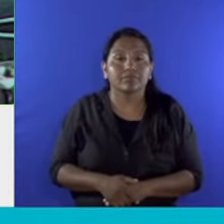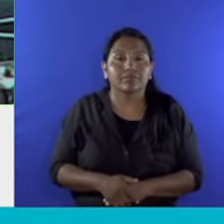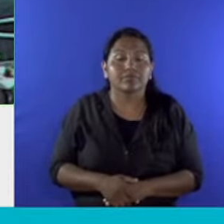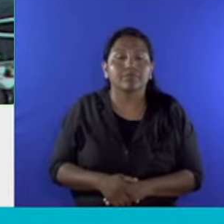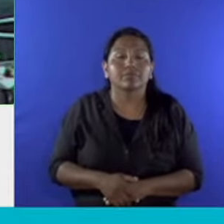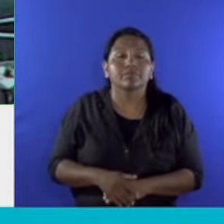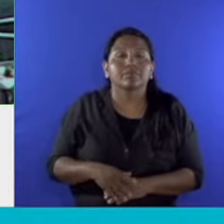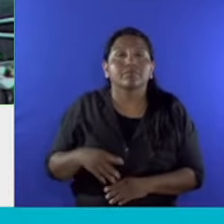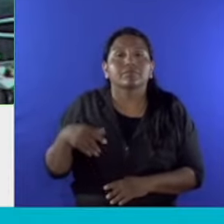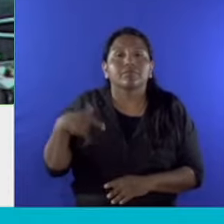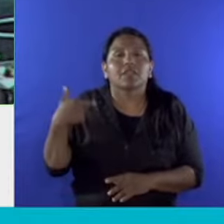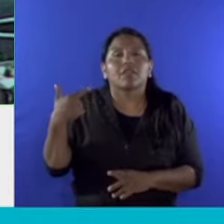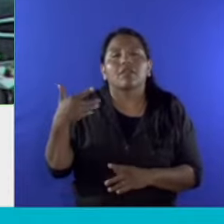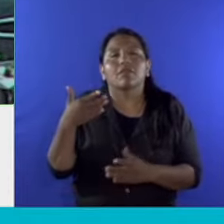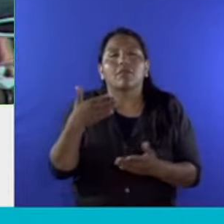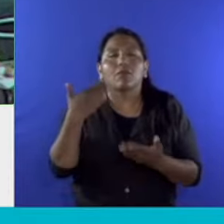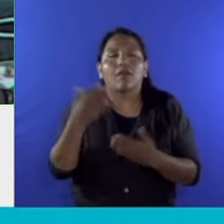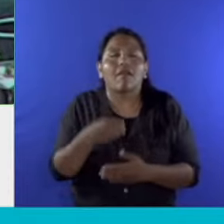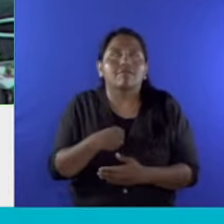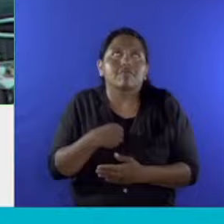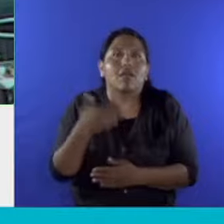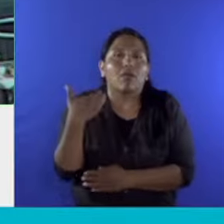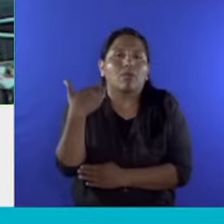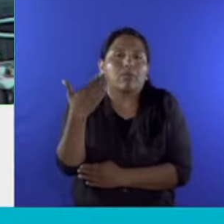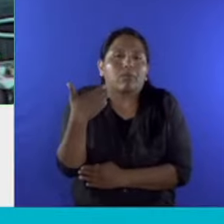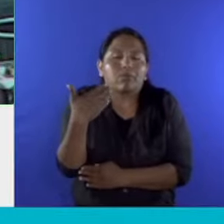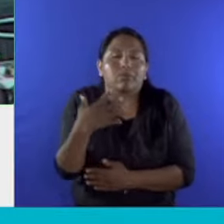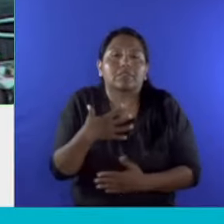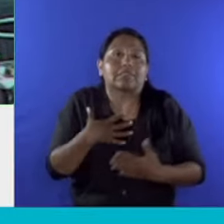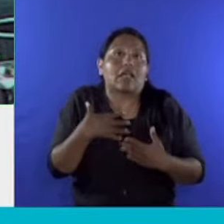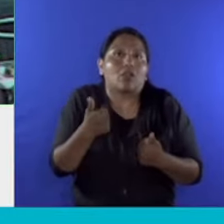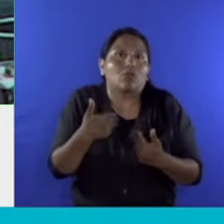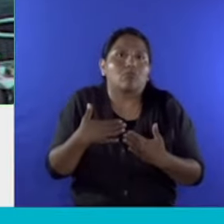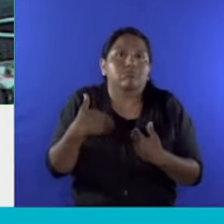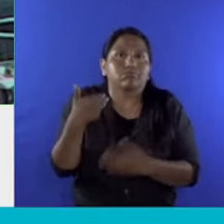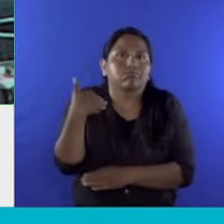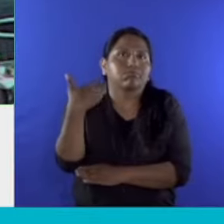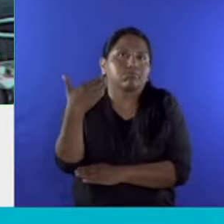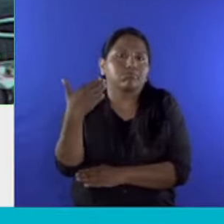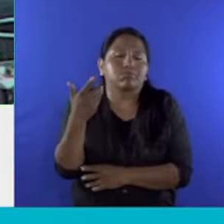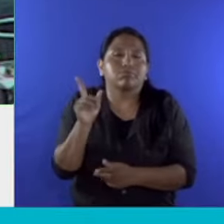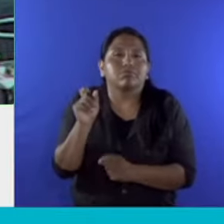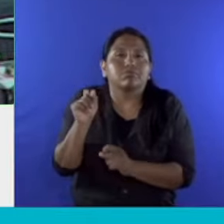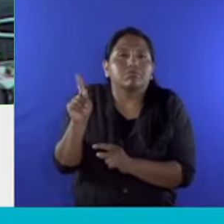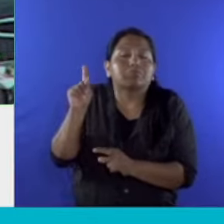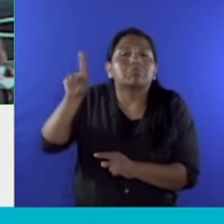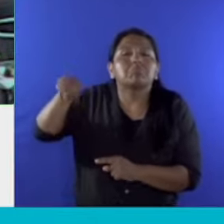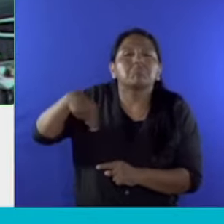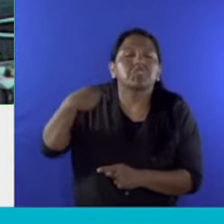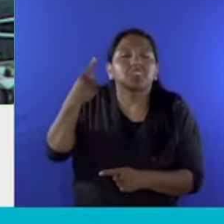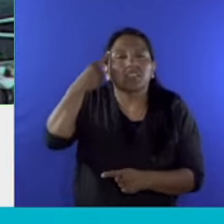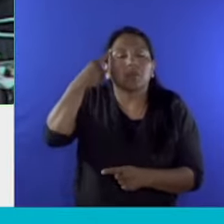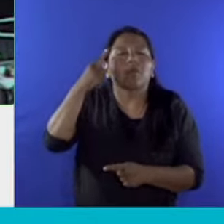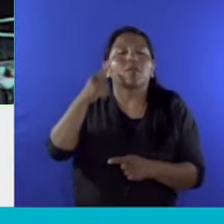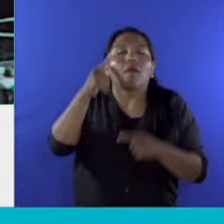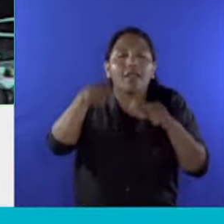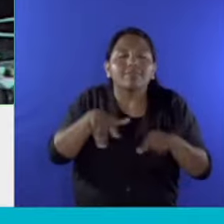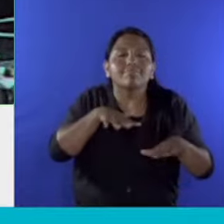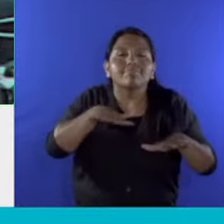que la vocación por hablar de la salud le surja exclusivamente cuando hay